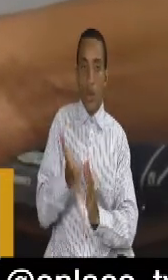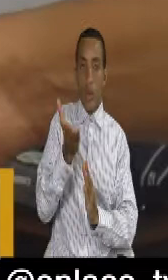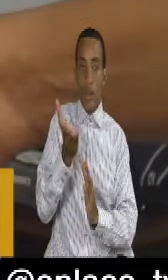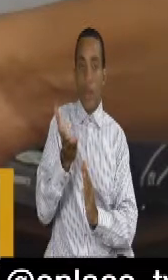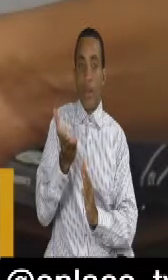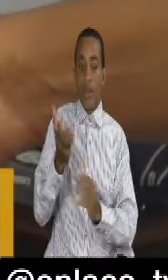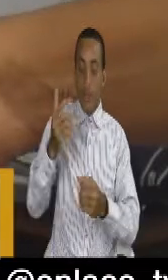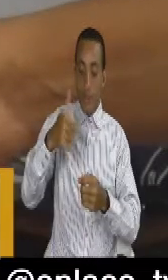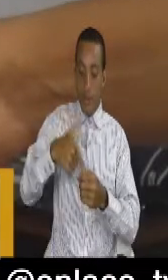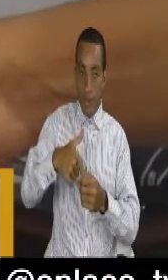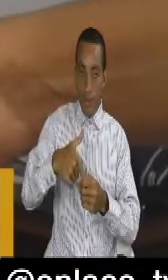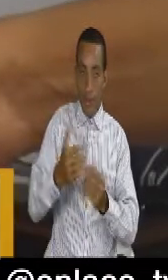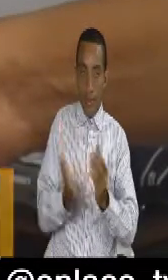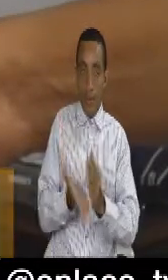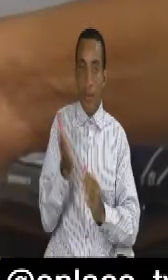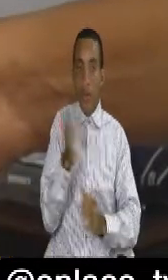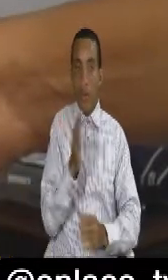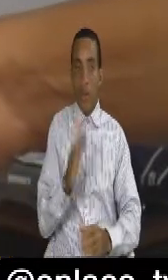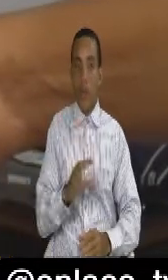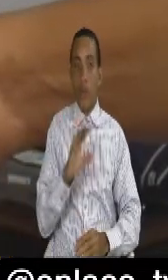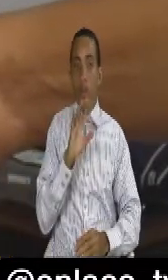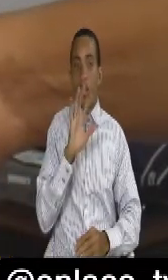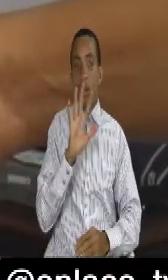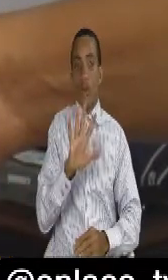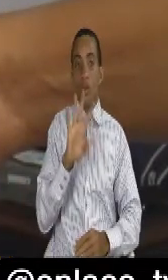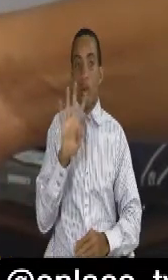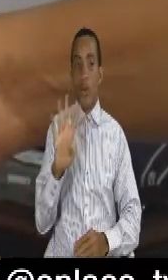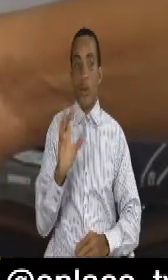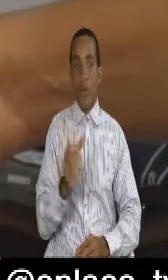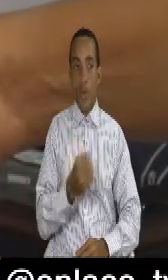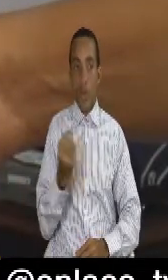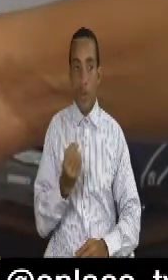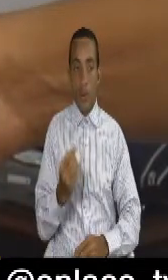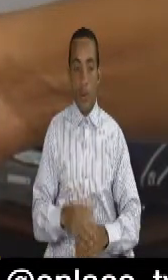combustible de más o menos 54 pesos.